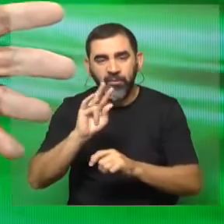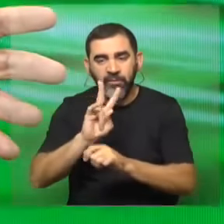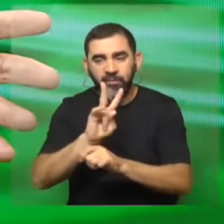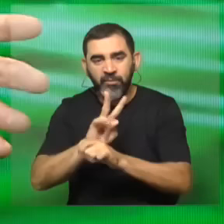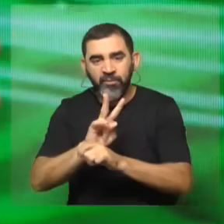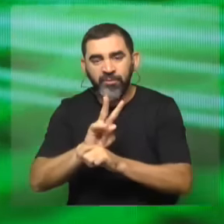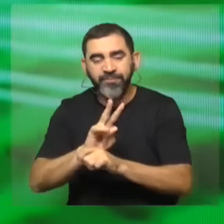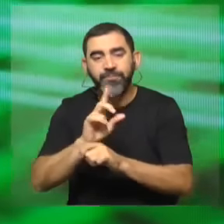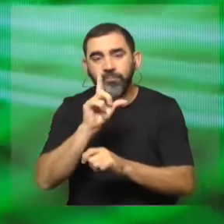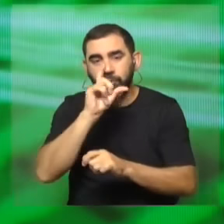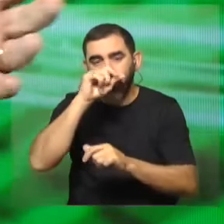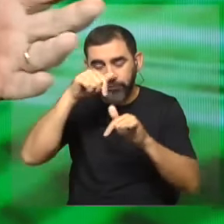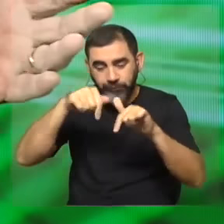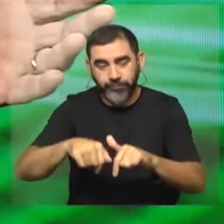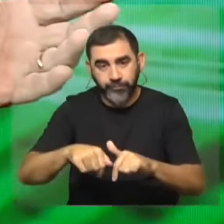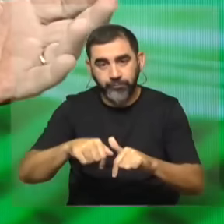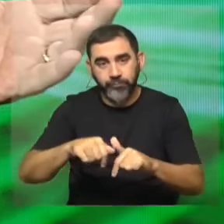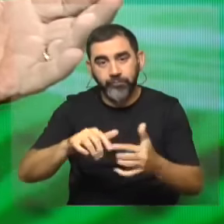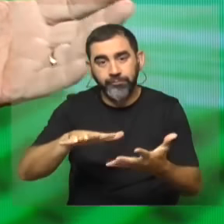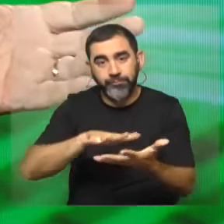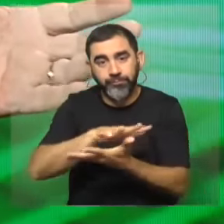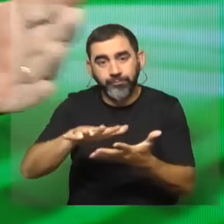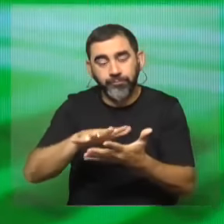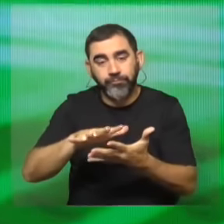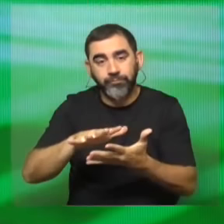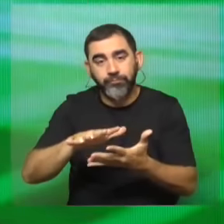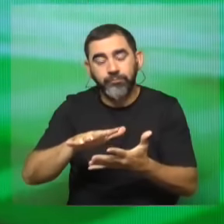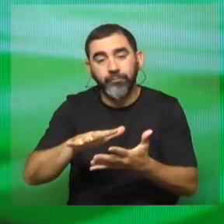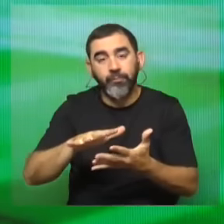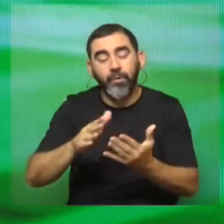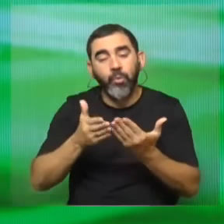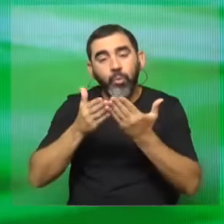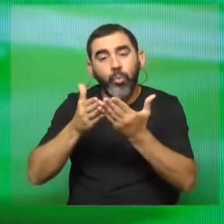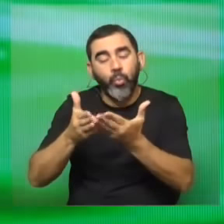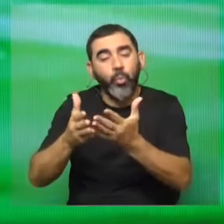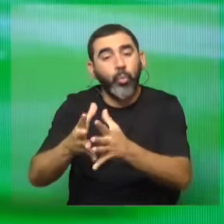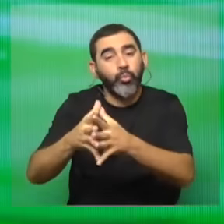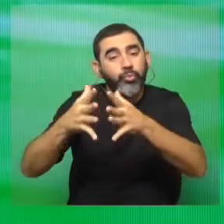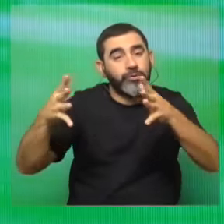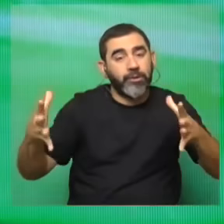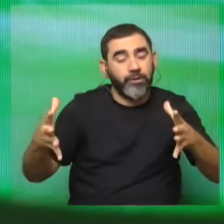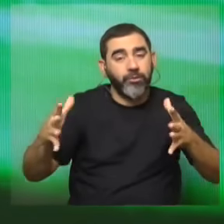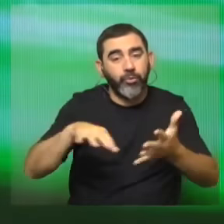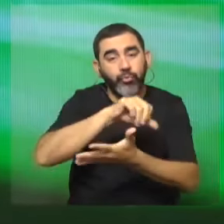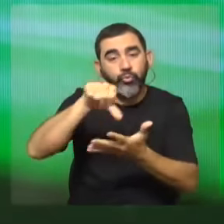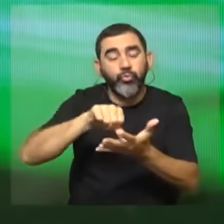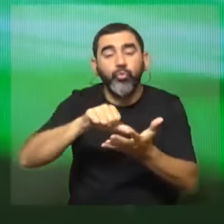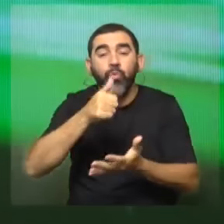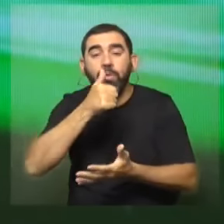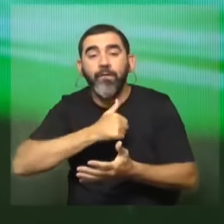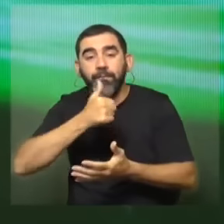operativo también en Montevideo en la zona de los cruceros por ejemplo en la en la en la ciudad vieja